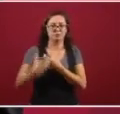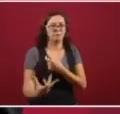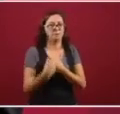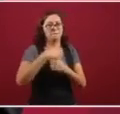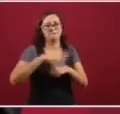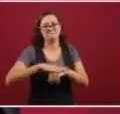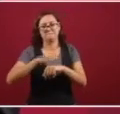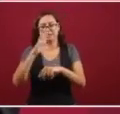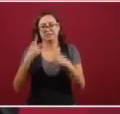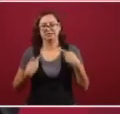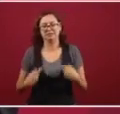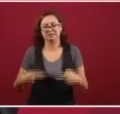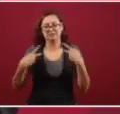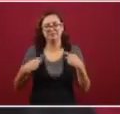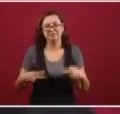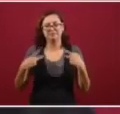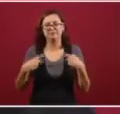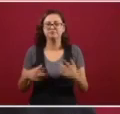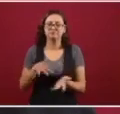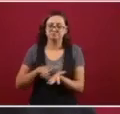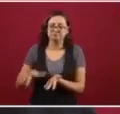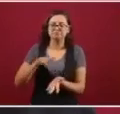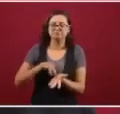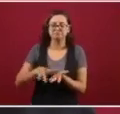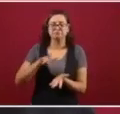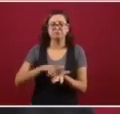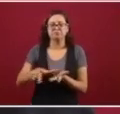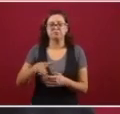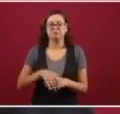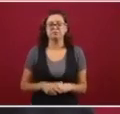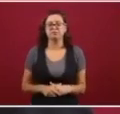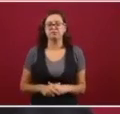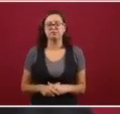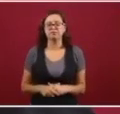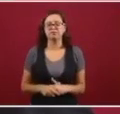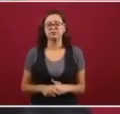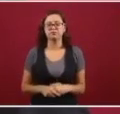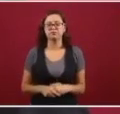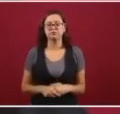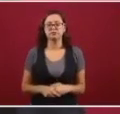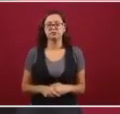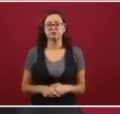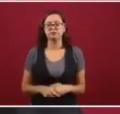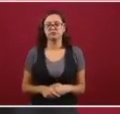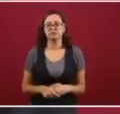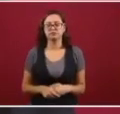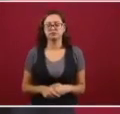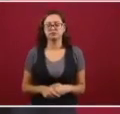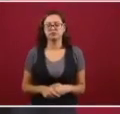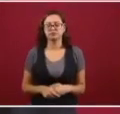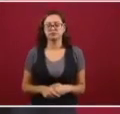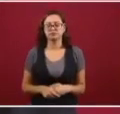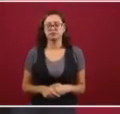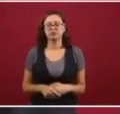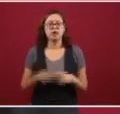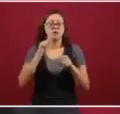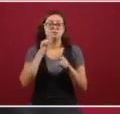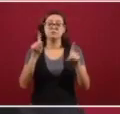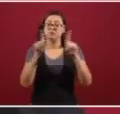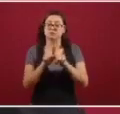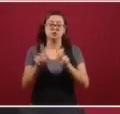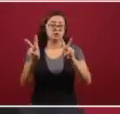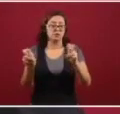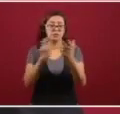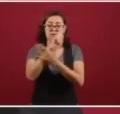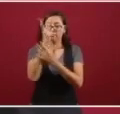productores con estos apoyos. Lo mismo en todo lo que son los programas